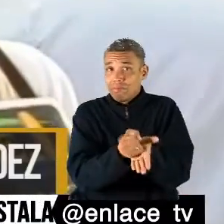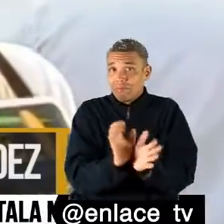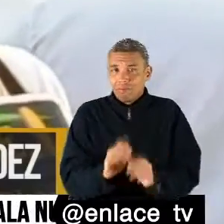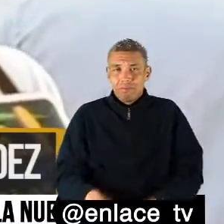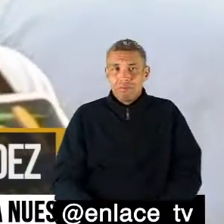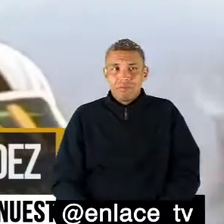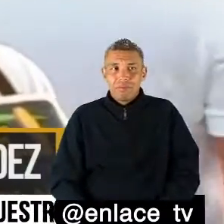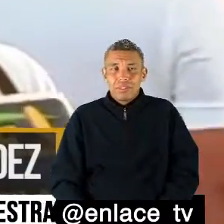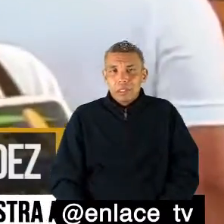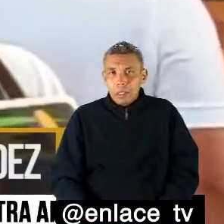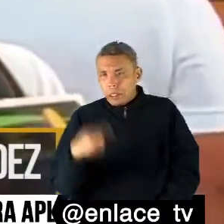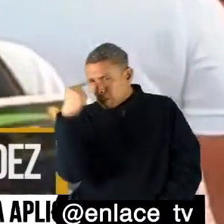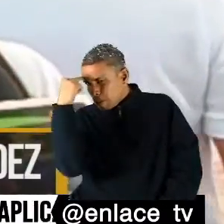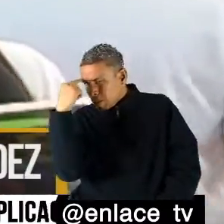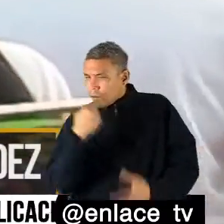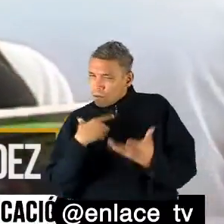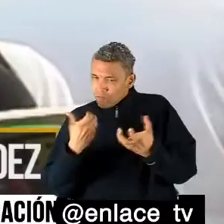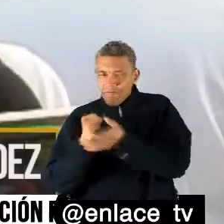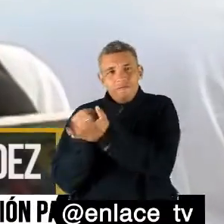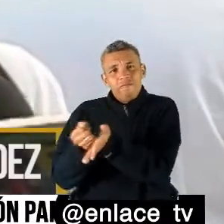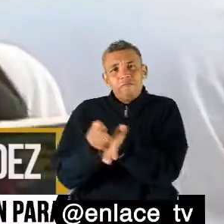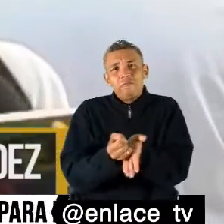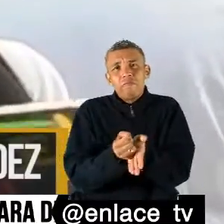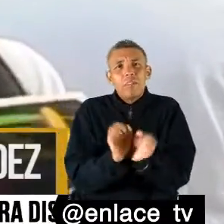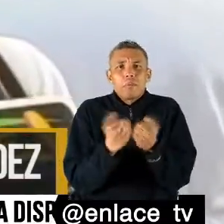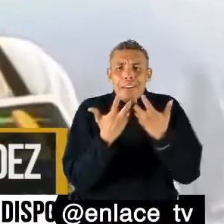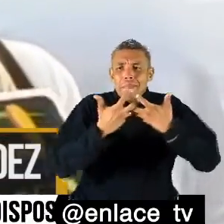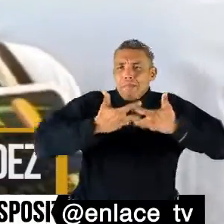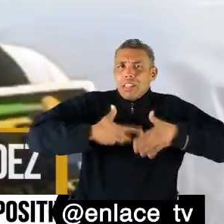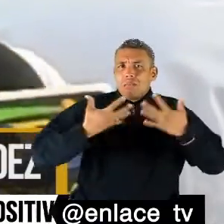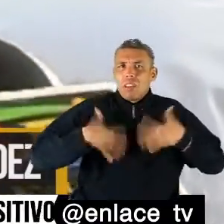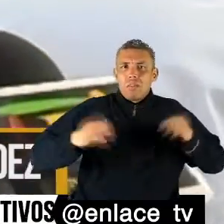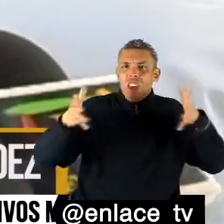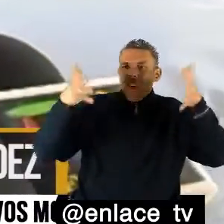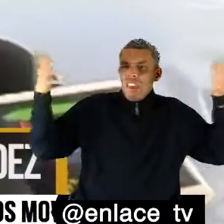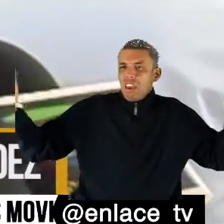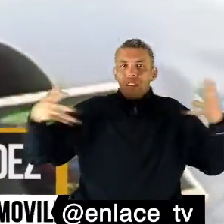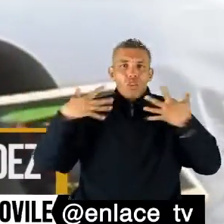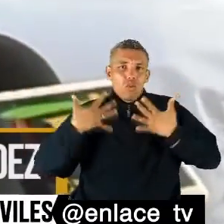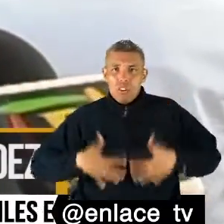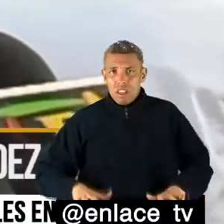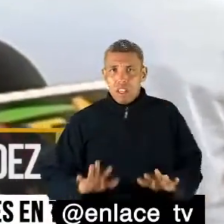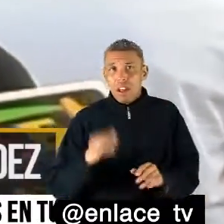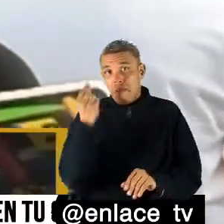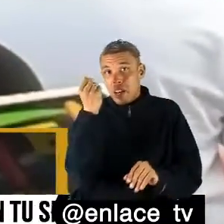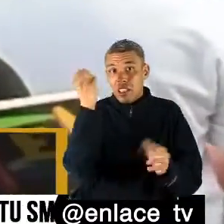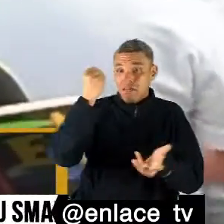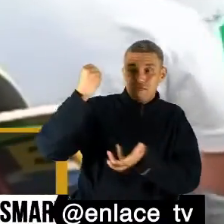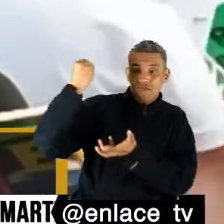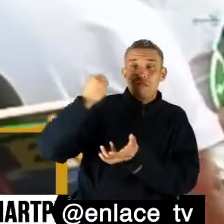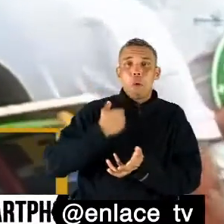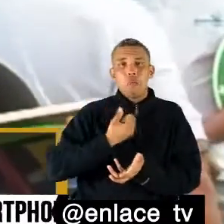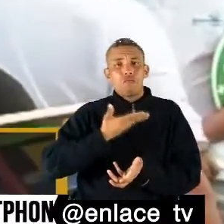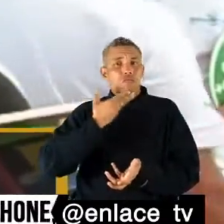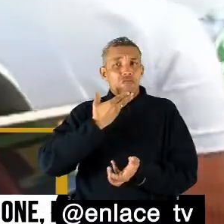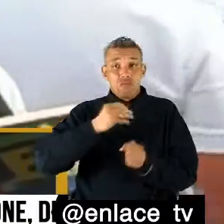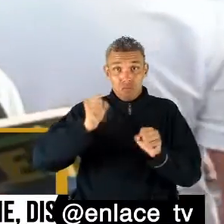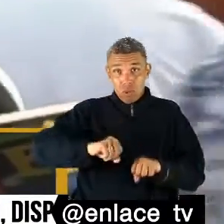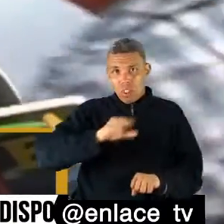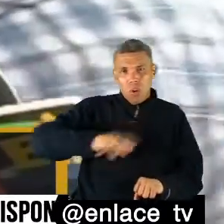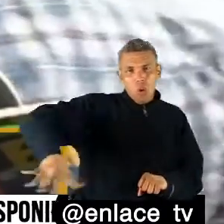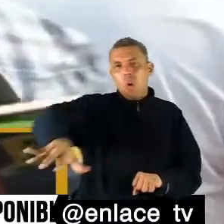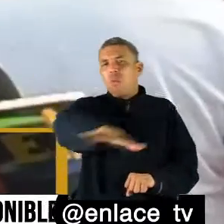la visión de hacerlo, porque cualquier empresa grande, porque tiene unos cultivos gigantescos, que piense que puede explotar toda la tierra o que